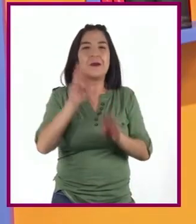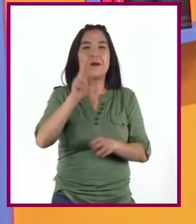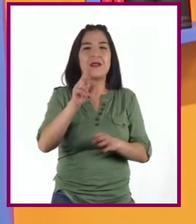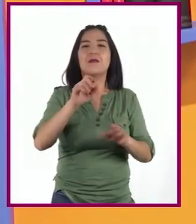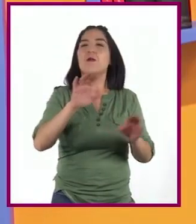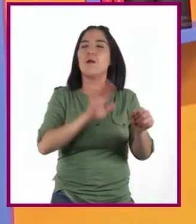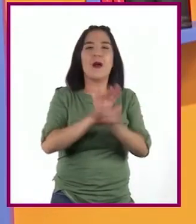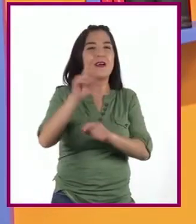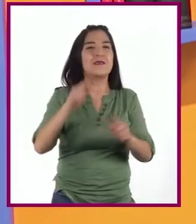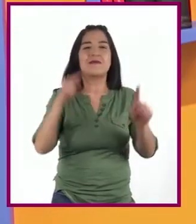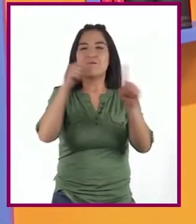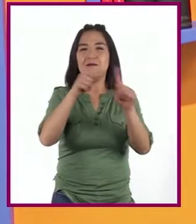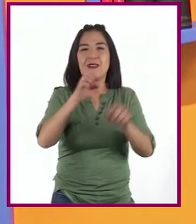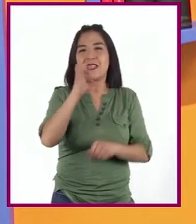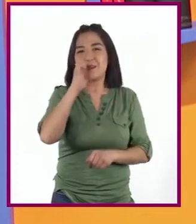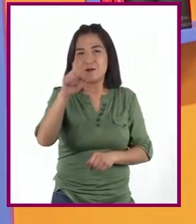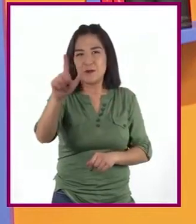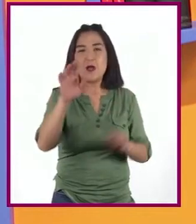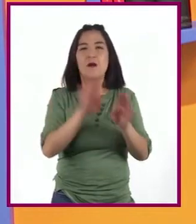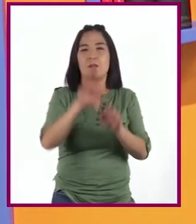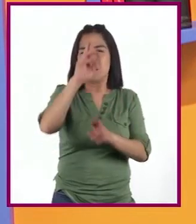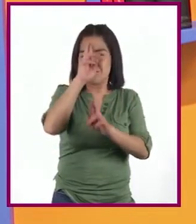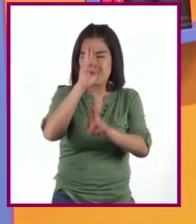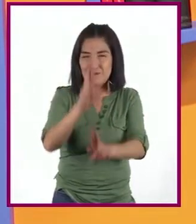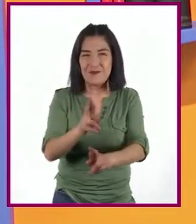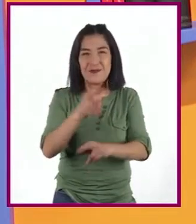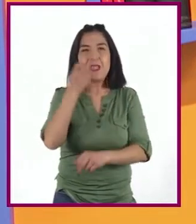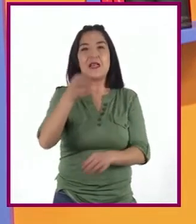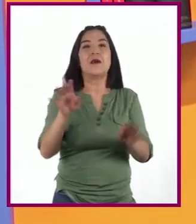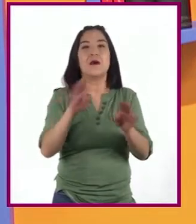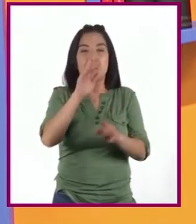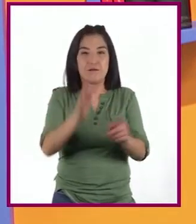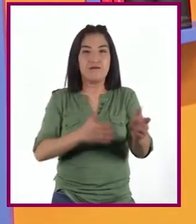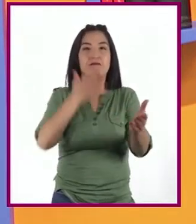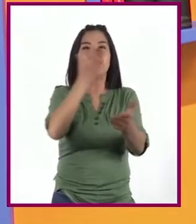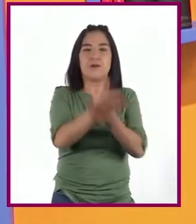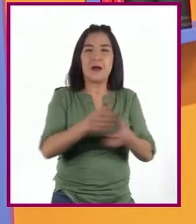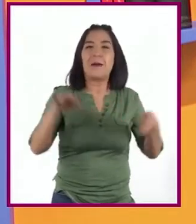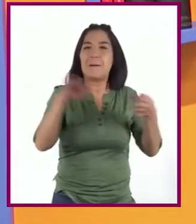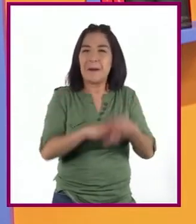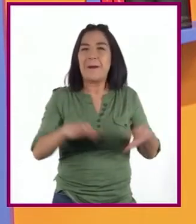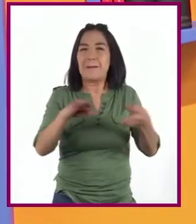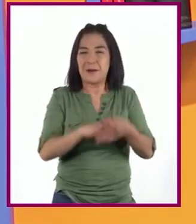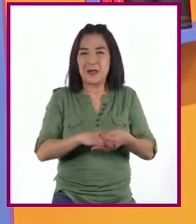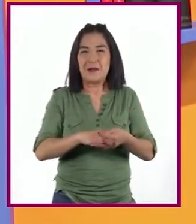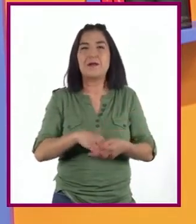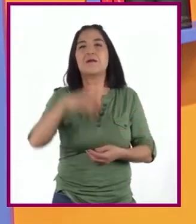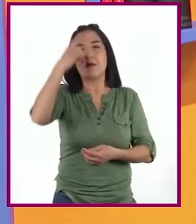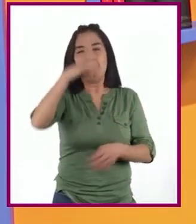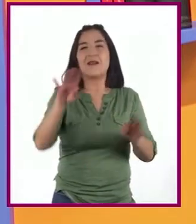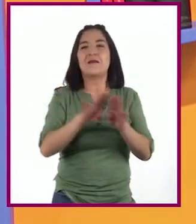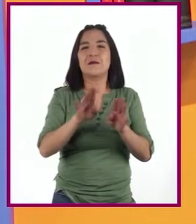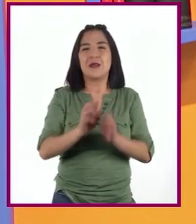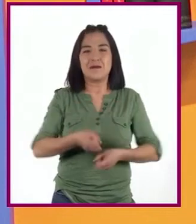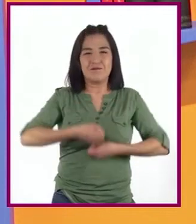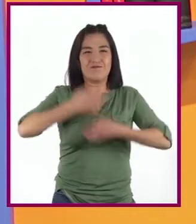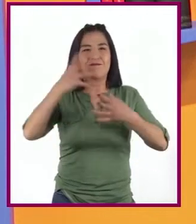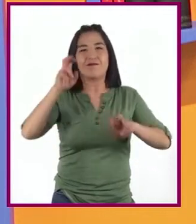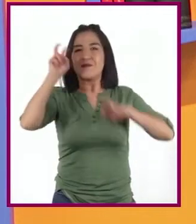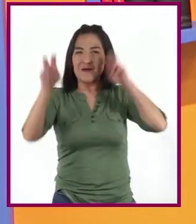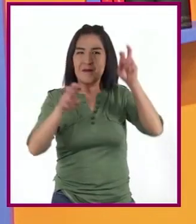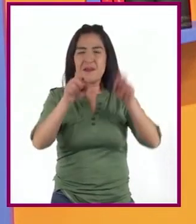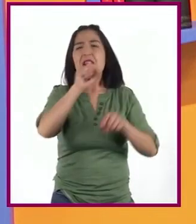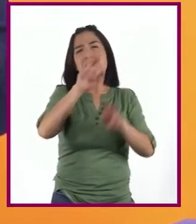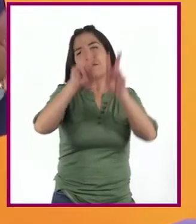de la espiritualidad y la mística, por lo que acudieron con frecuencia a ella como inspiración o como